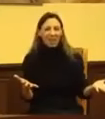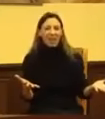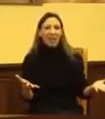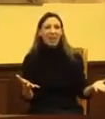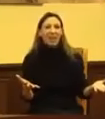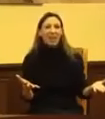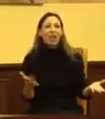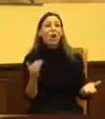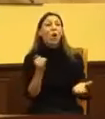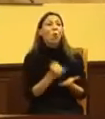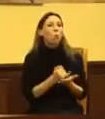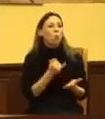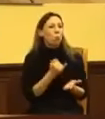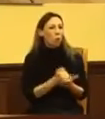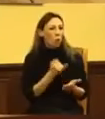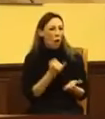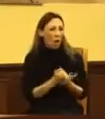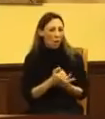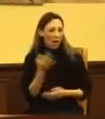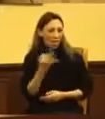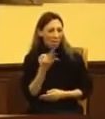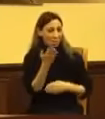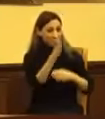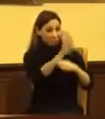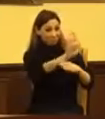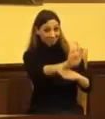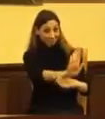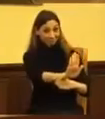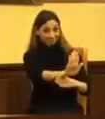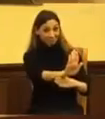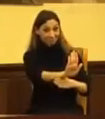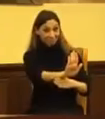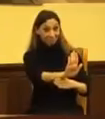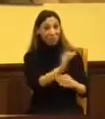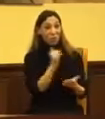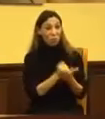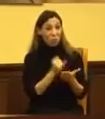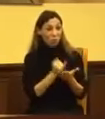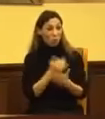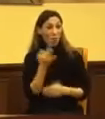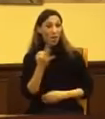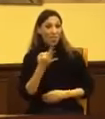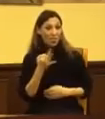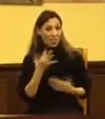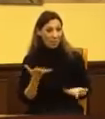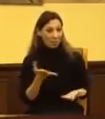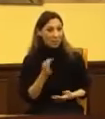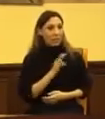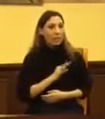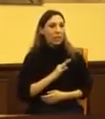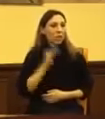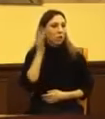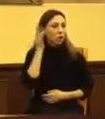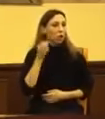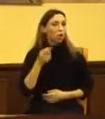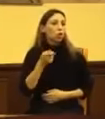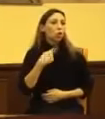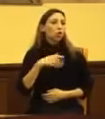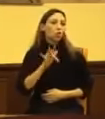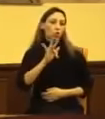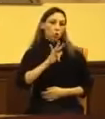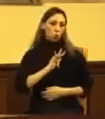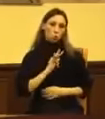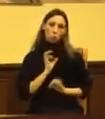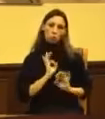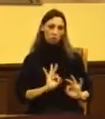es una prueba del antes y después, del antes y del después. Señora, estoy utilizando mi palabra y cállese, por favor.